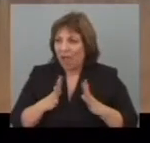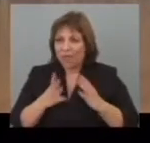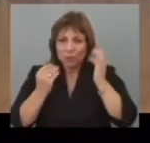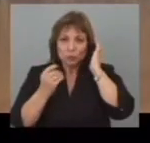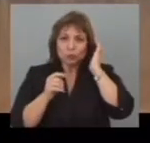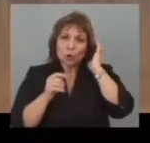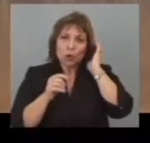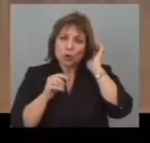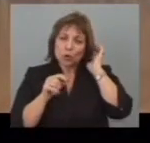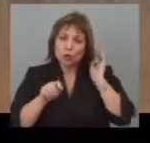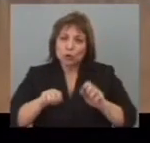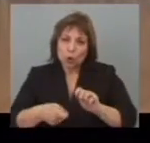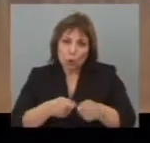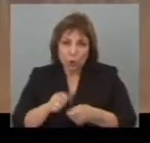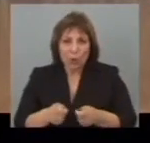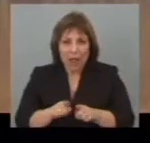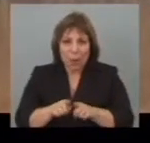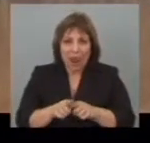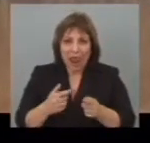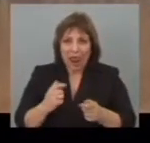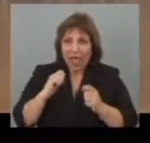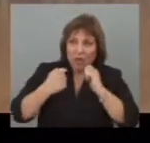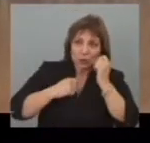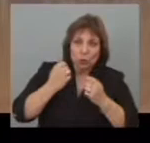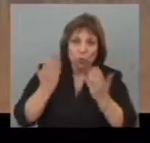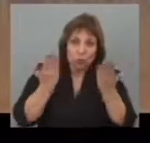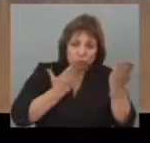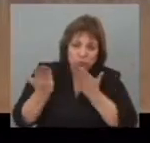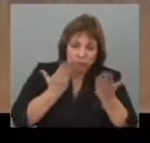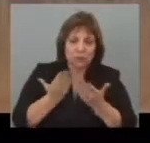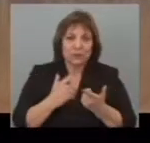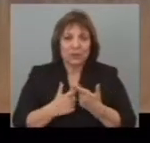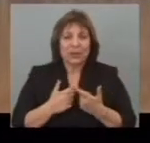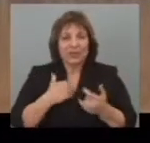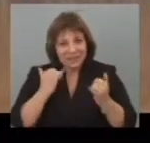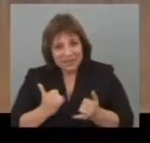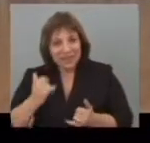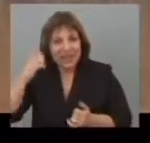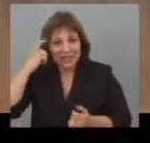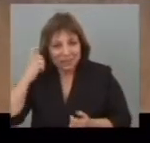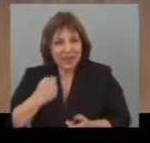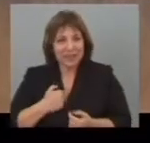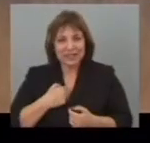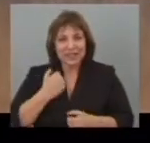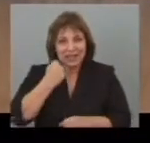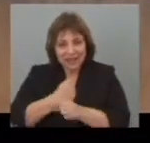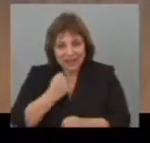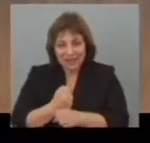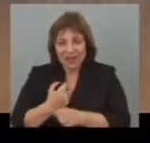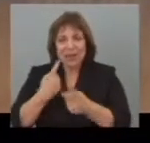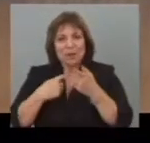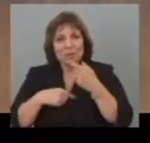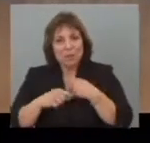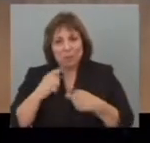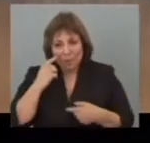que uno le cuesta, como a pesar de la experiencia, a pesar de trabajar todos los días con